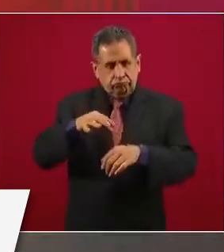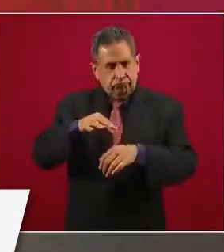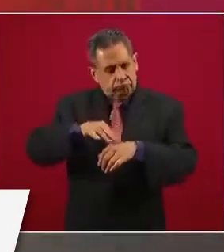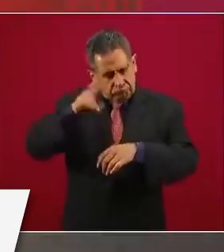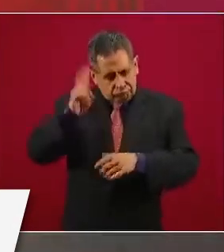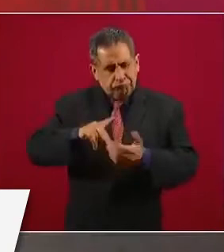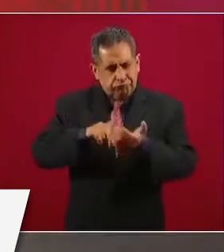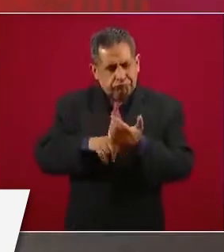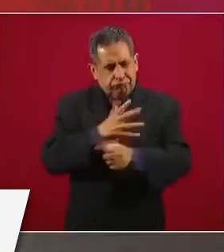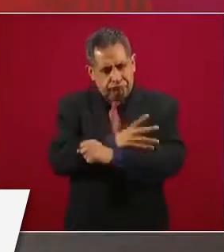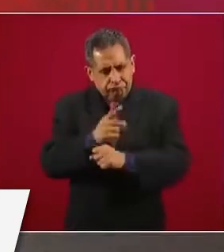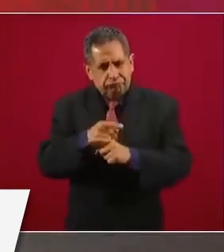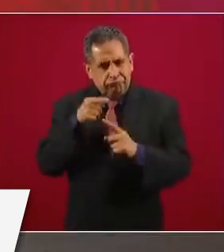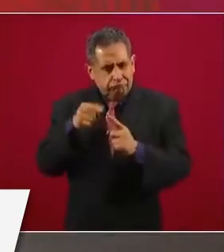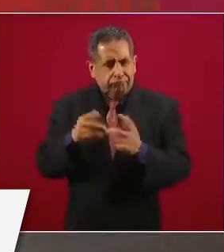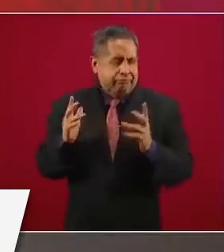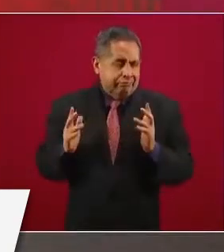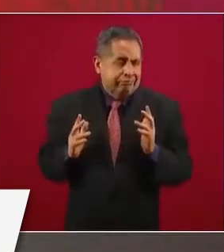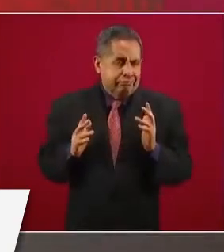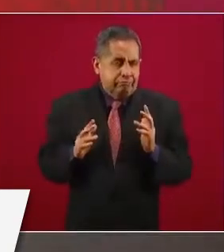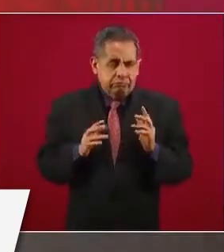realistamente,